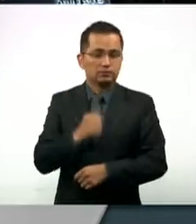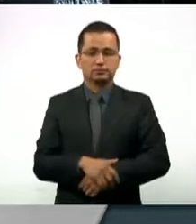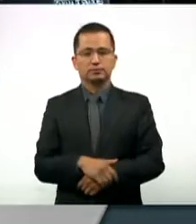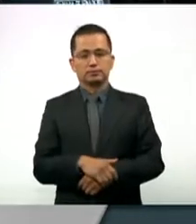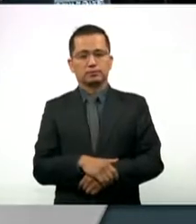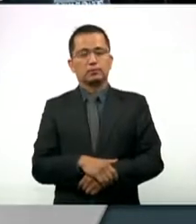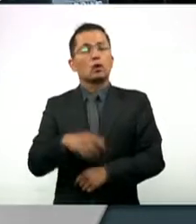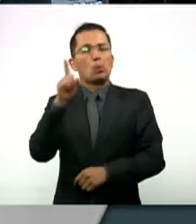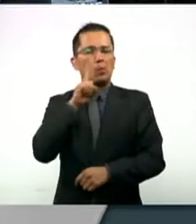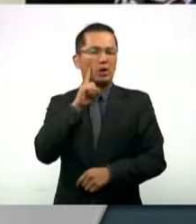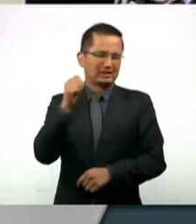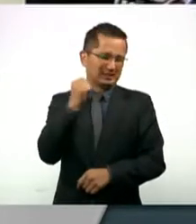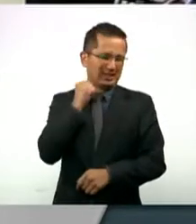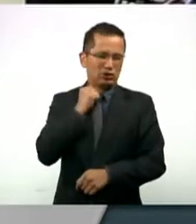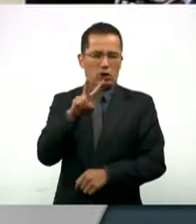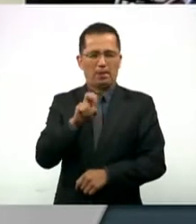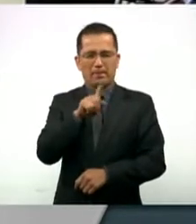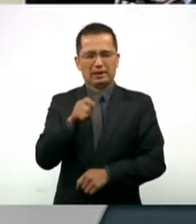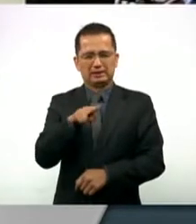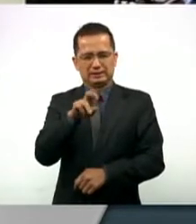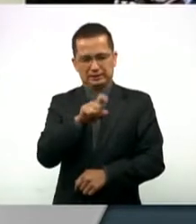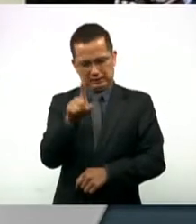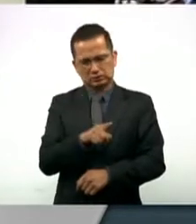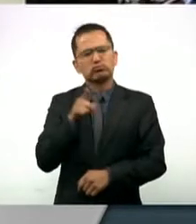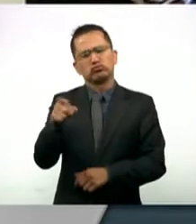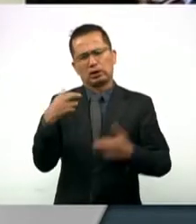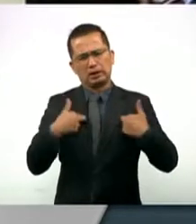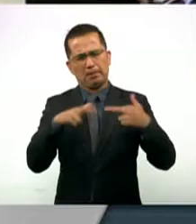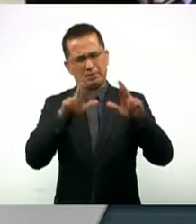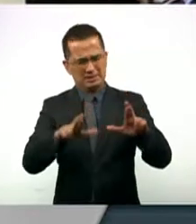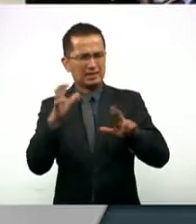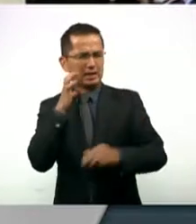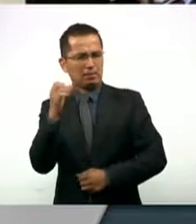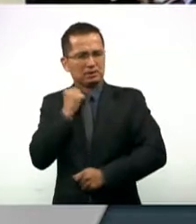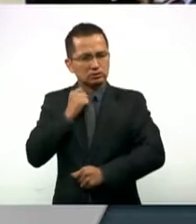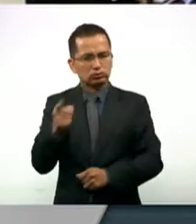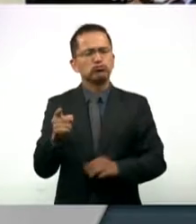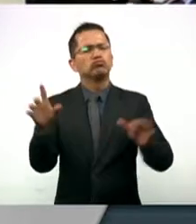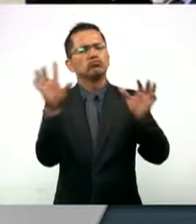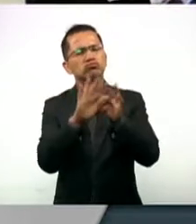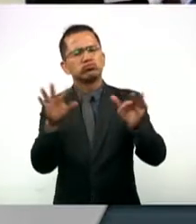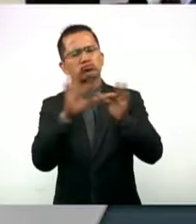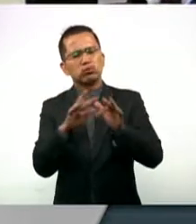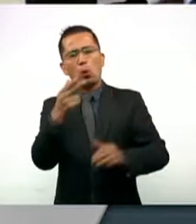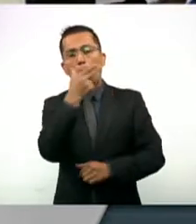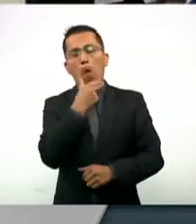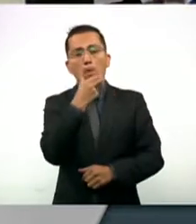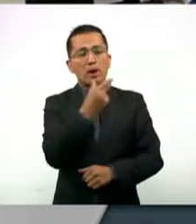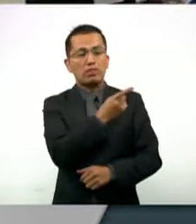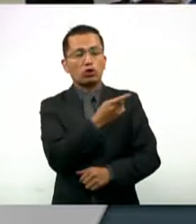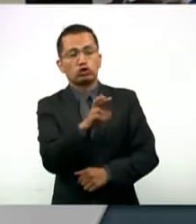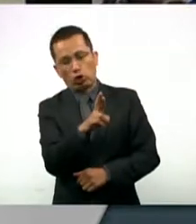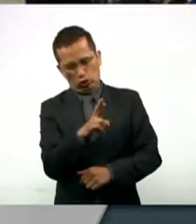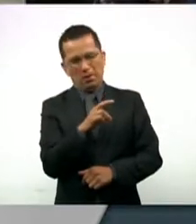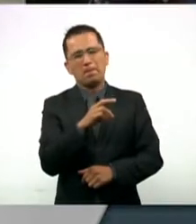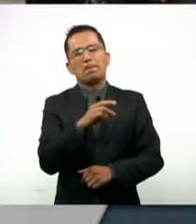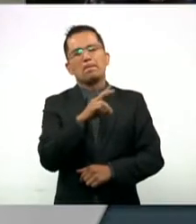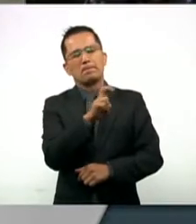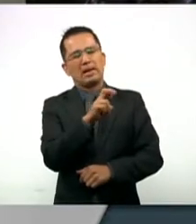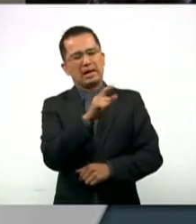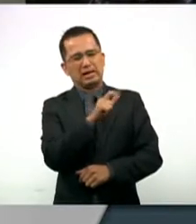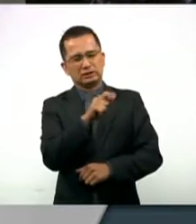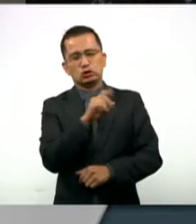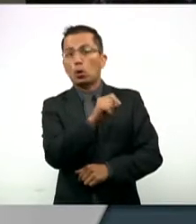vázquez mota a nombre de la cámara alta habló sobre el legado del doctor manuel velasco suárez acreedor a la medalla de honor belisario